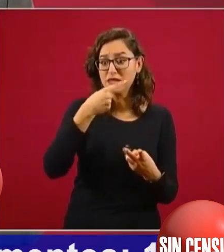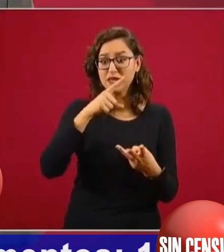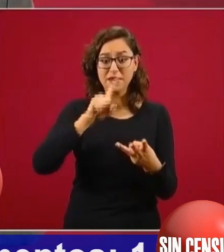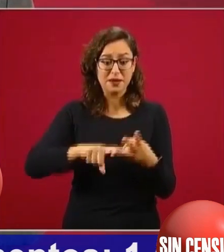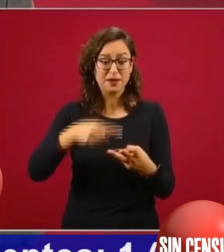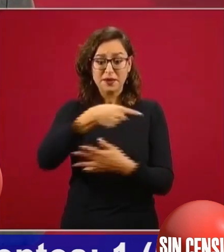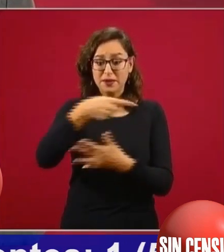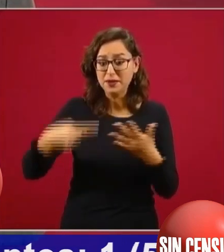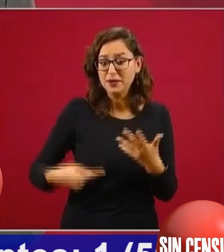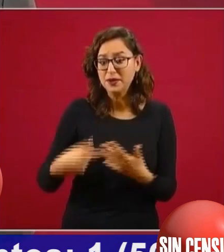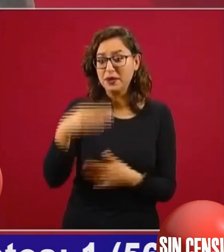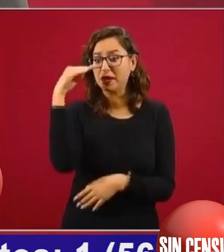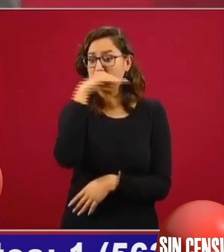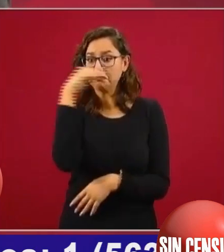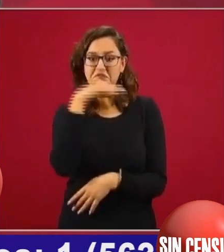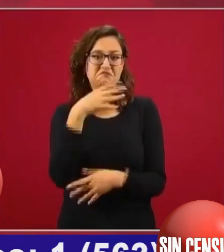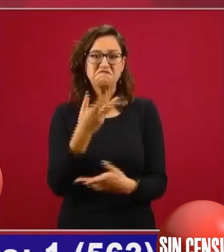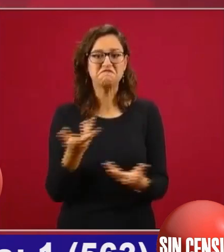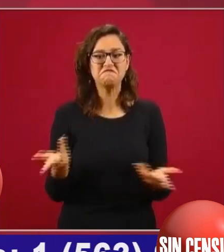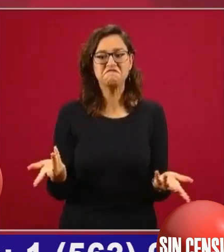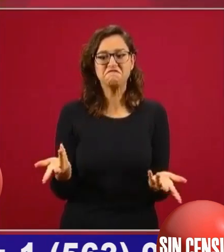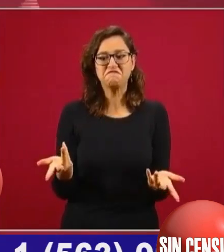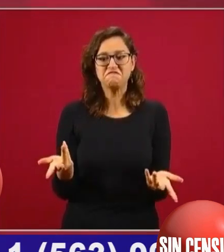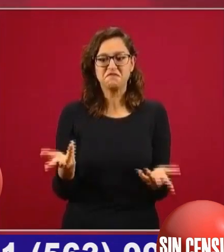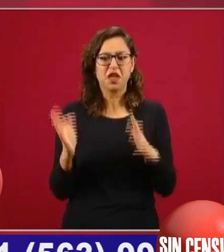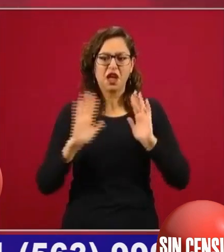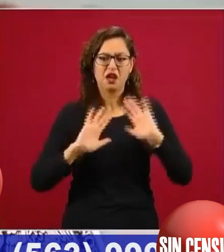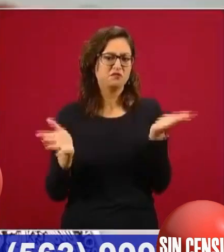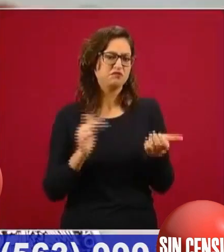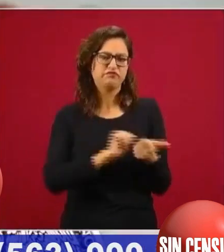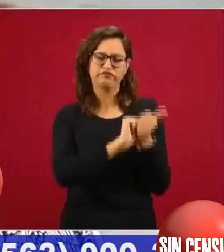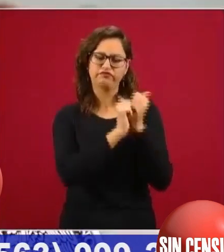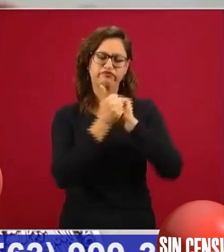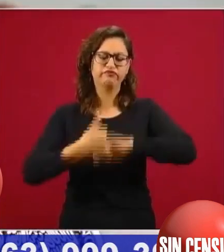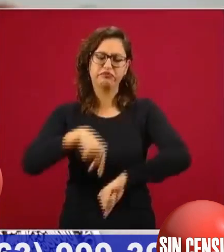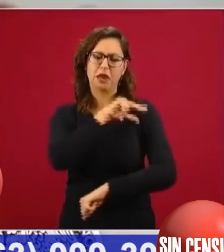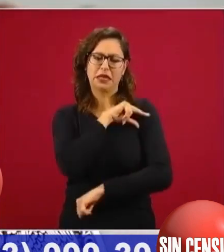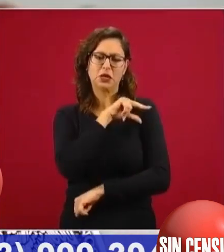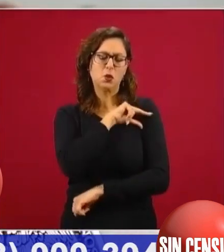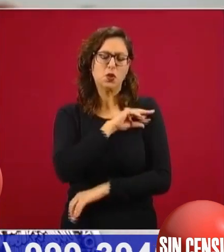gratuitos? No, pues que se privatice